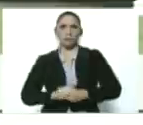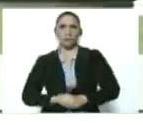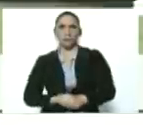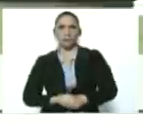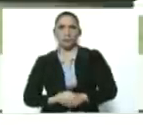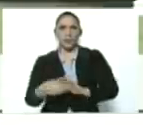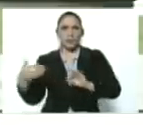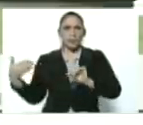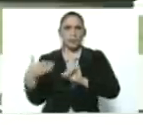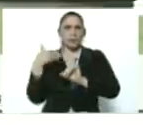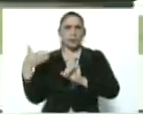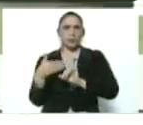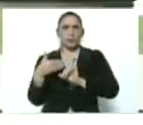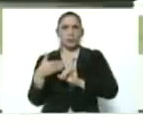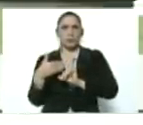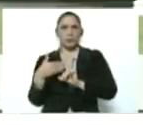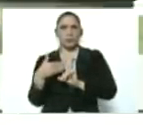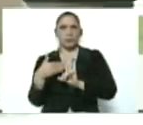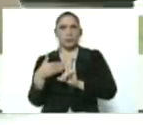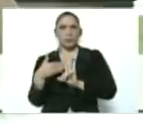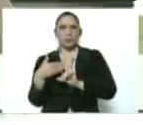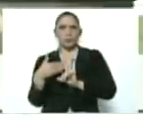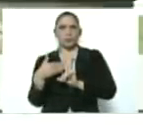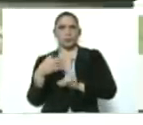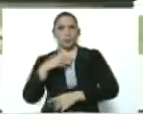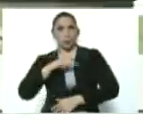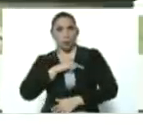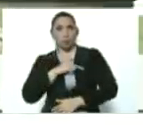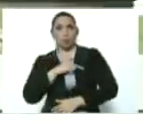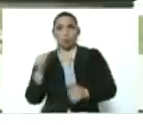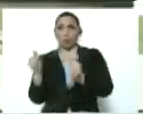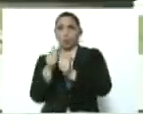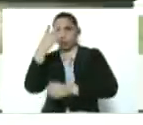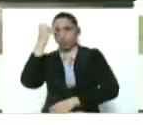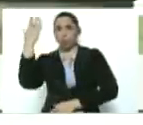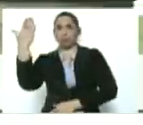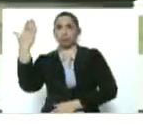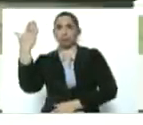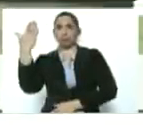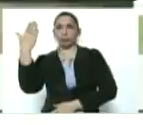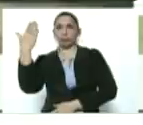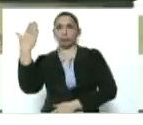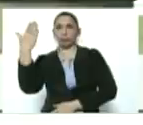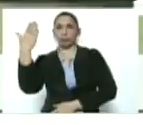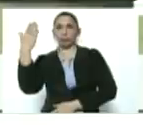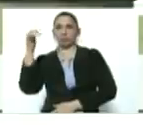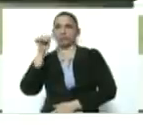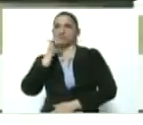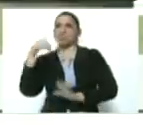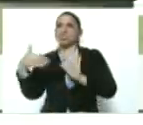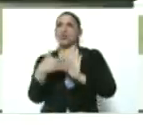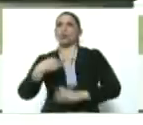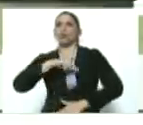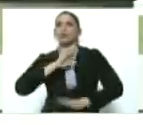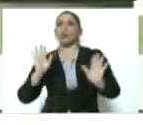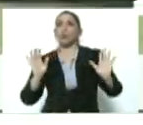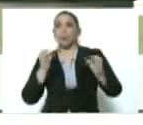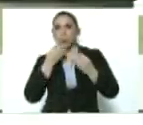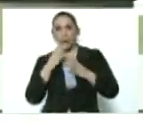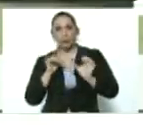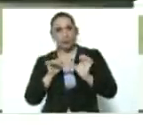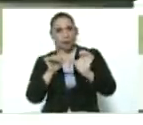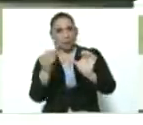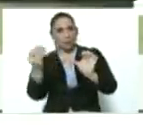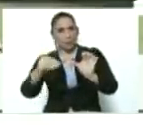atentado nosotros con dios quiere encontrar bueno sigamos